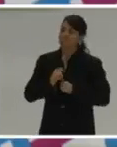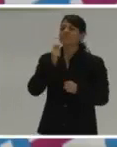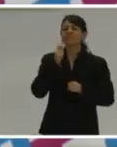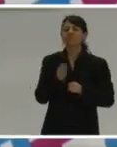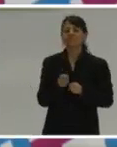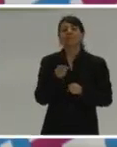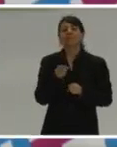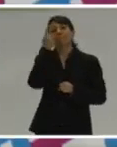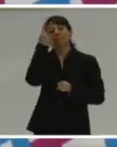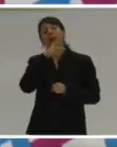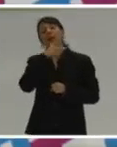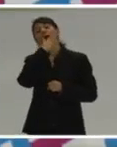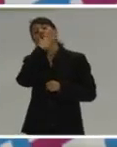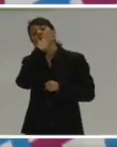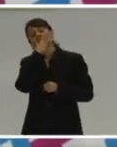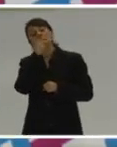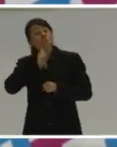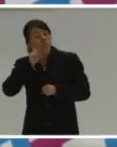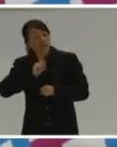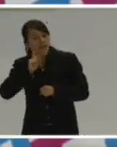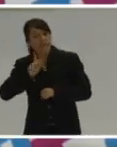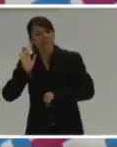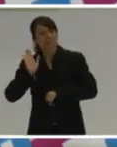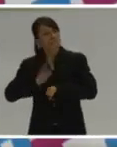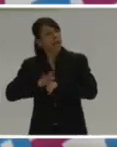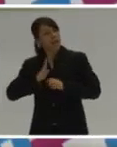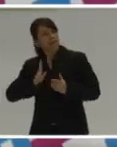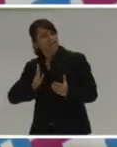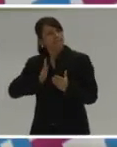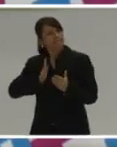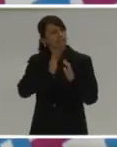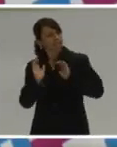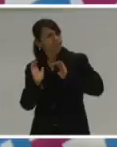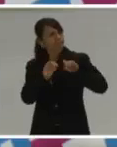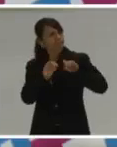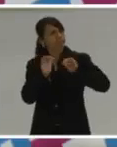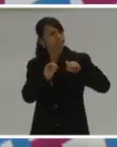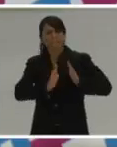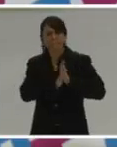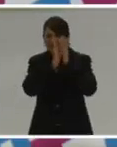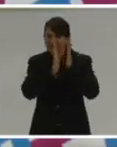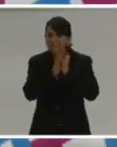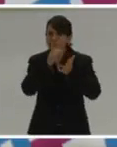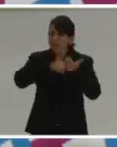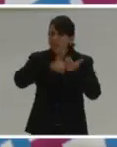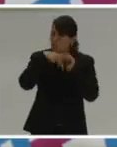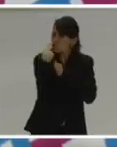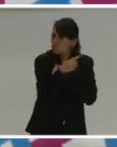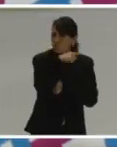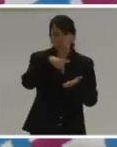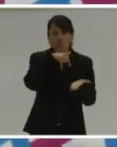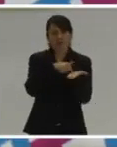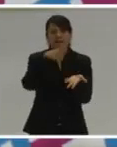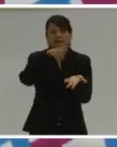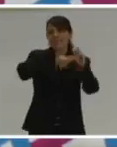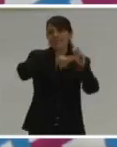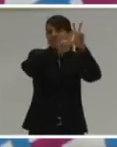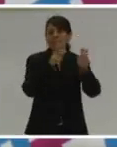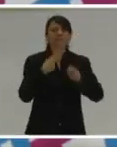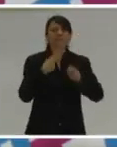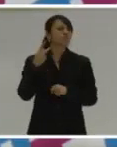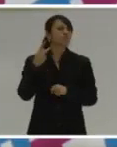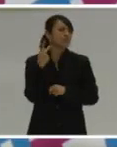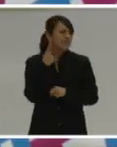las mujeres a la participación política de cada lugar. La paridad debe ser estudiada a partir de